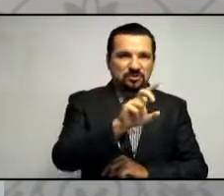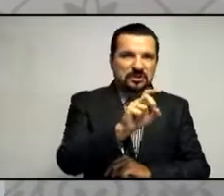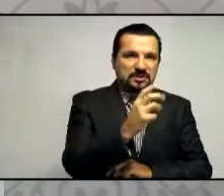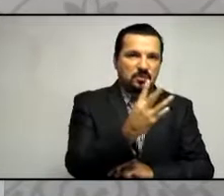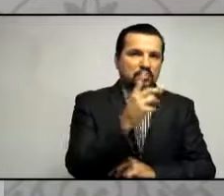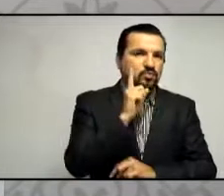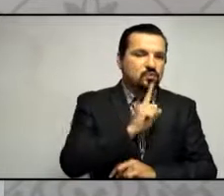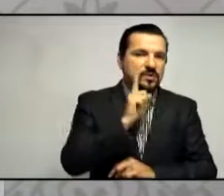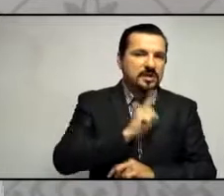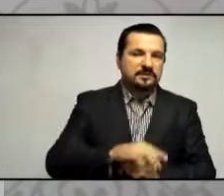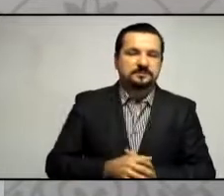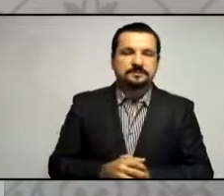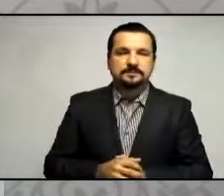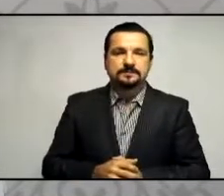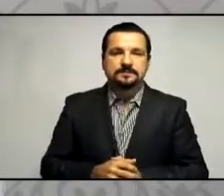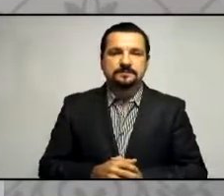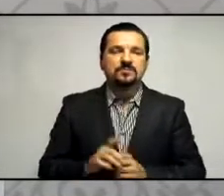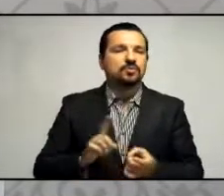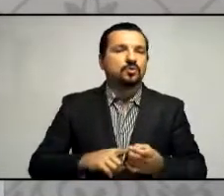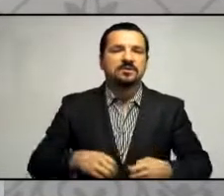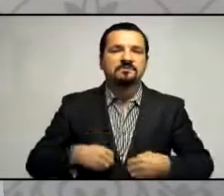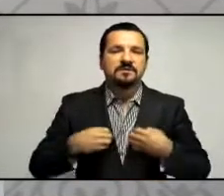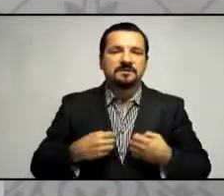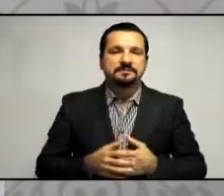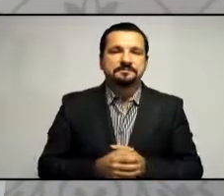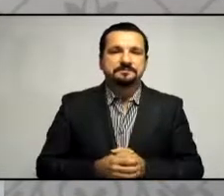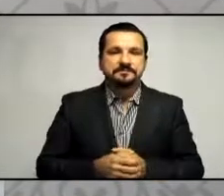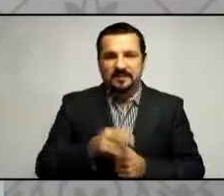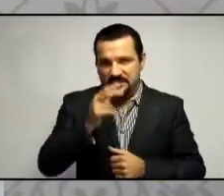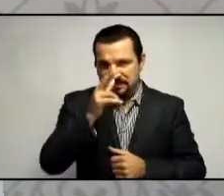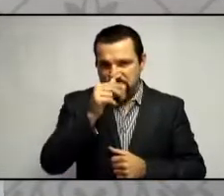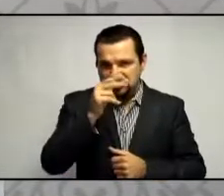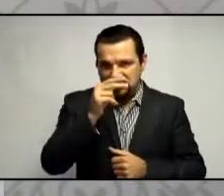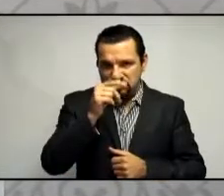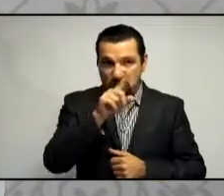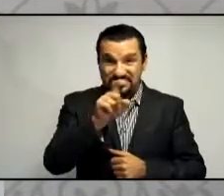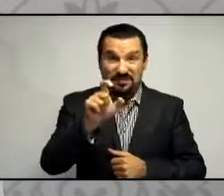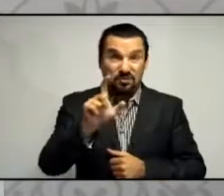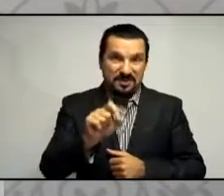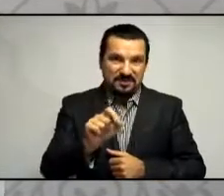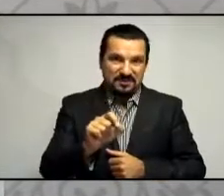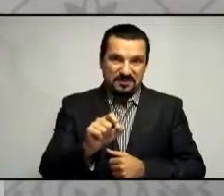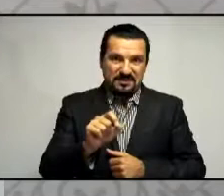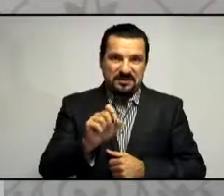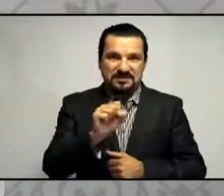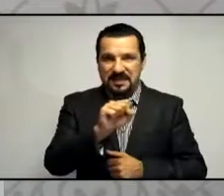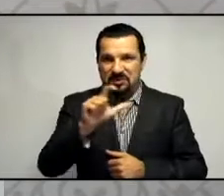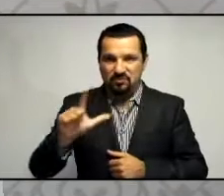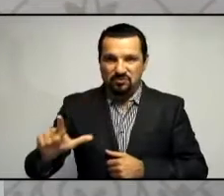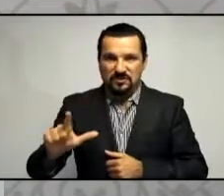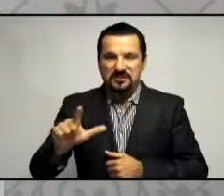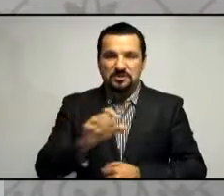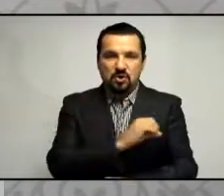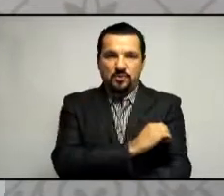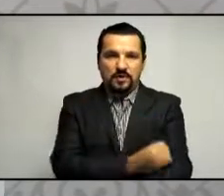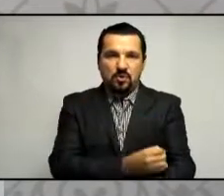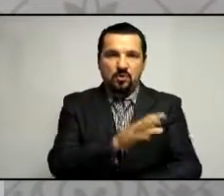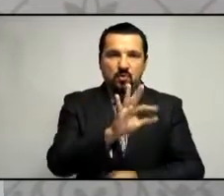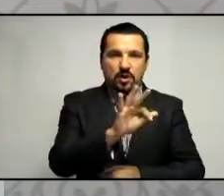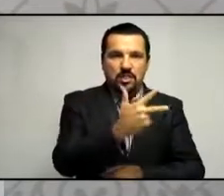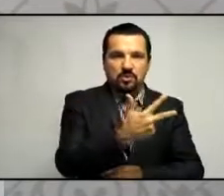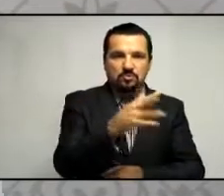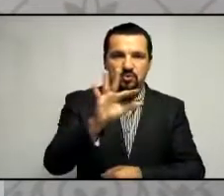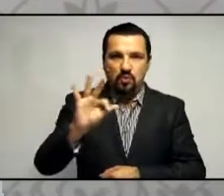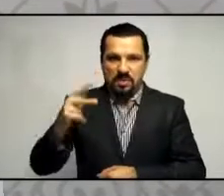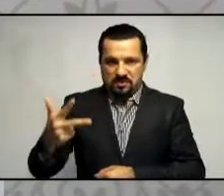134 mujeres. Residentes de Hermosillo fueron 120, de San Luis Río Colorado y Cajeme, 48